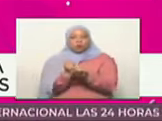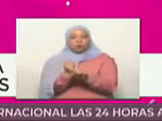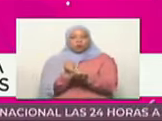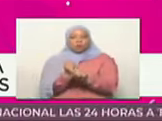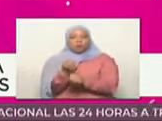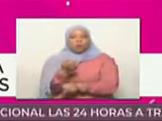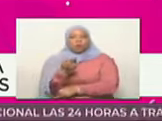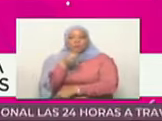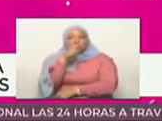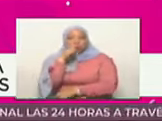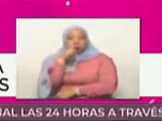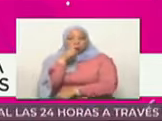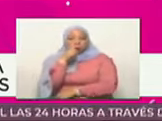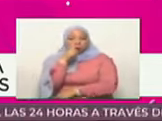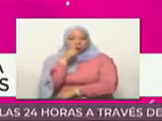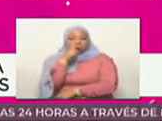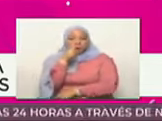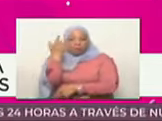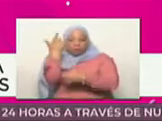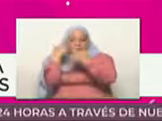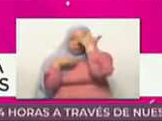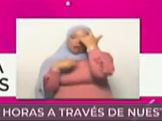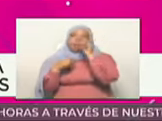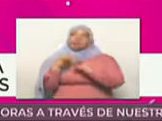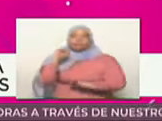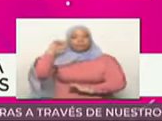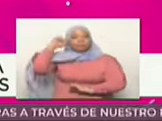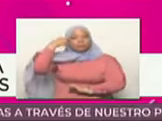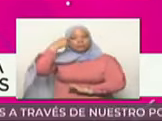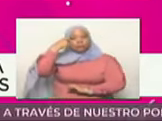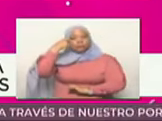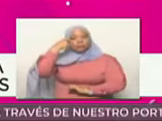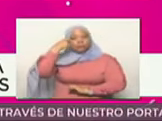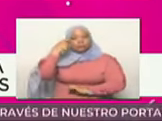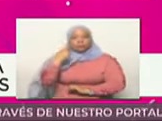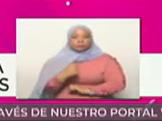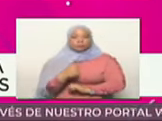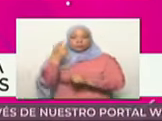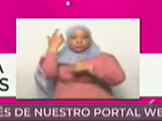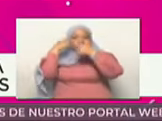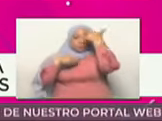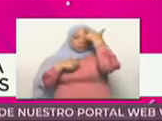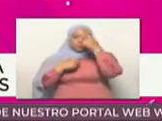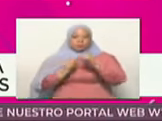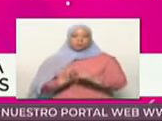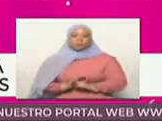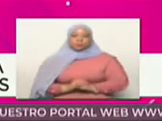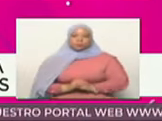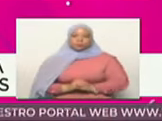Maduro, Chávez, lo segundo, Chávez.